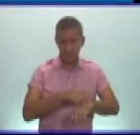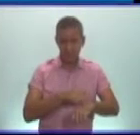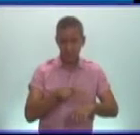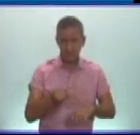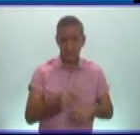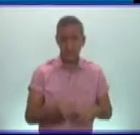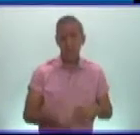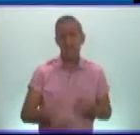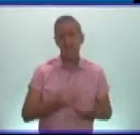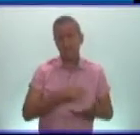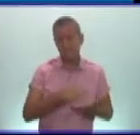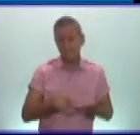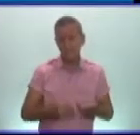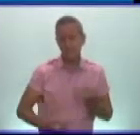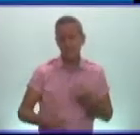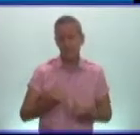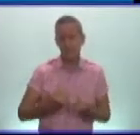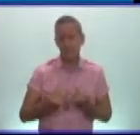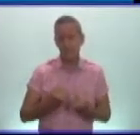de estas expresiones.